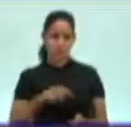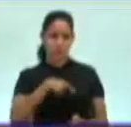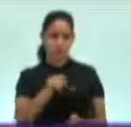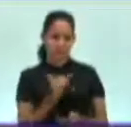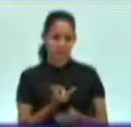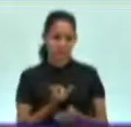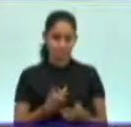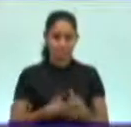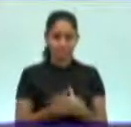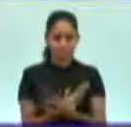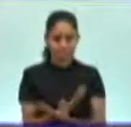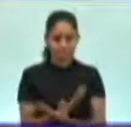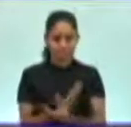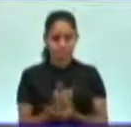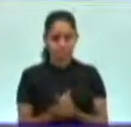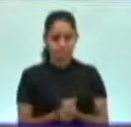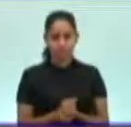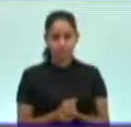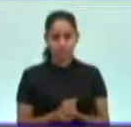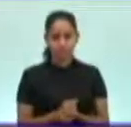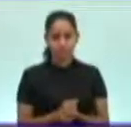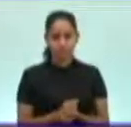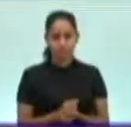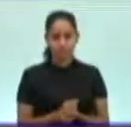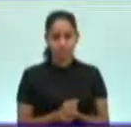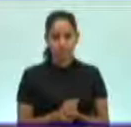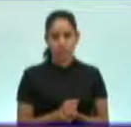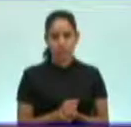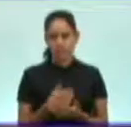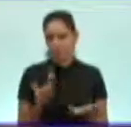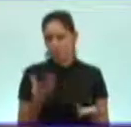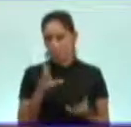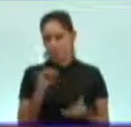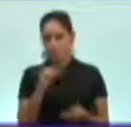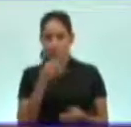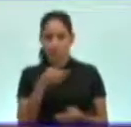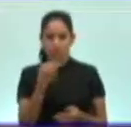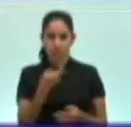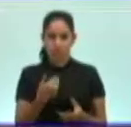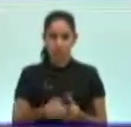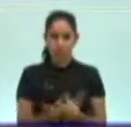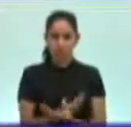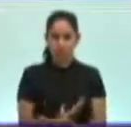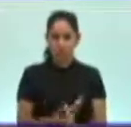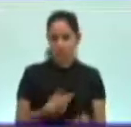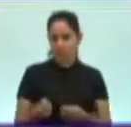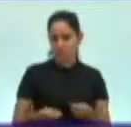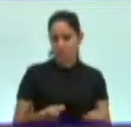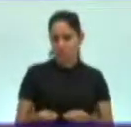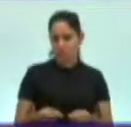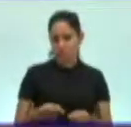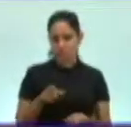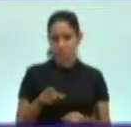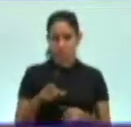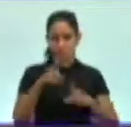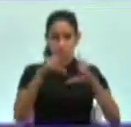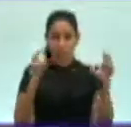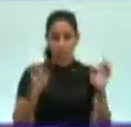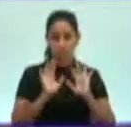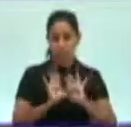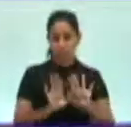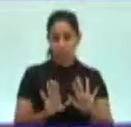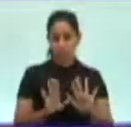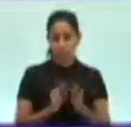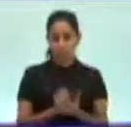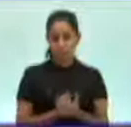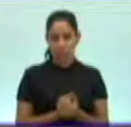los símbolos. Es decir, la manera en que exporta y reproduce capital es a través de las imágenes. Y las